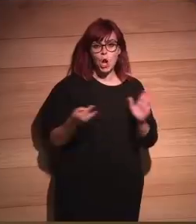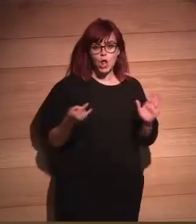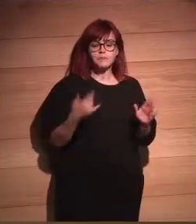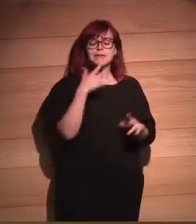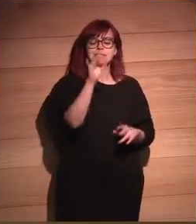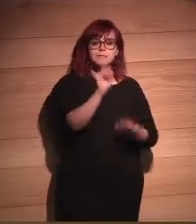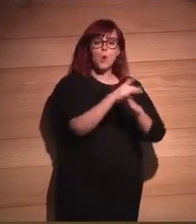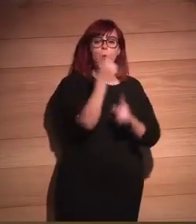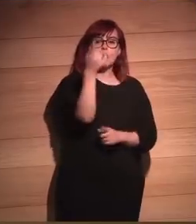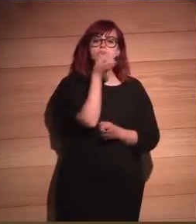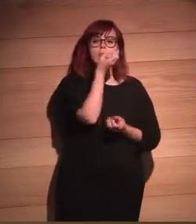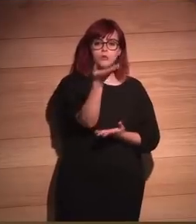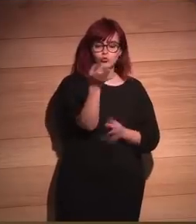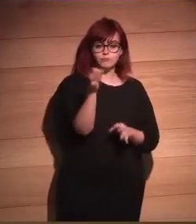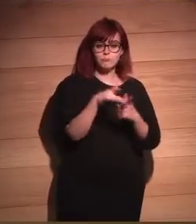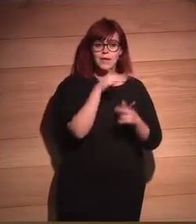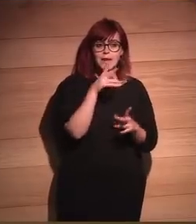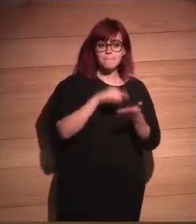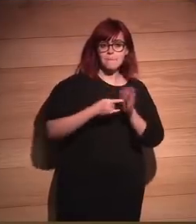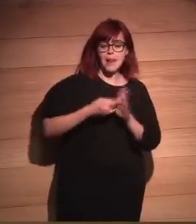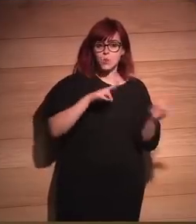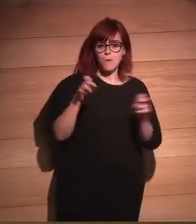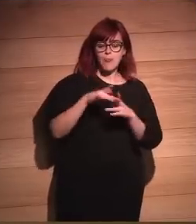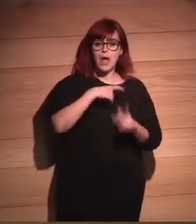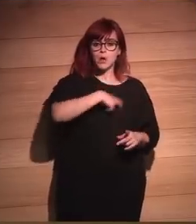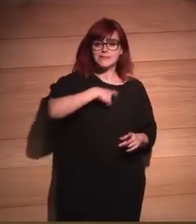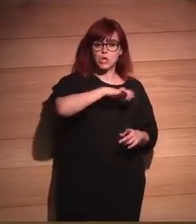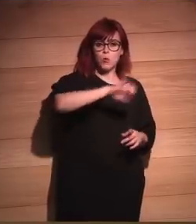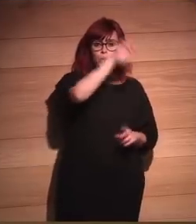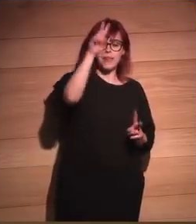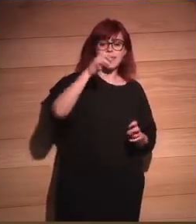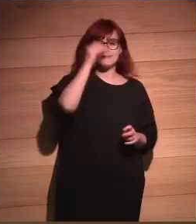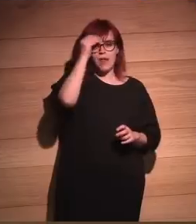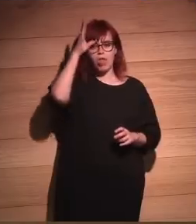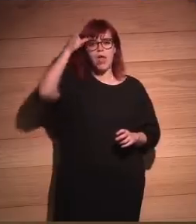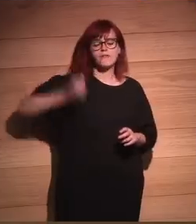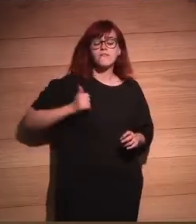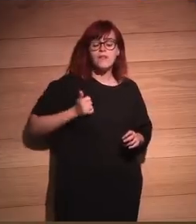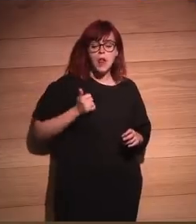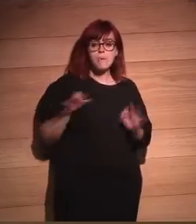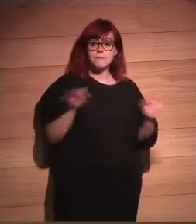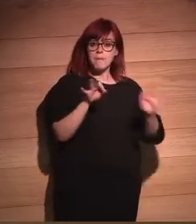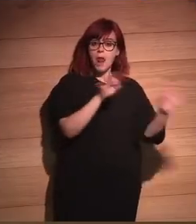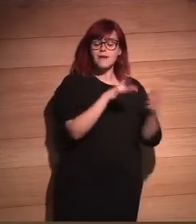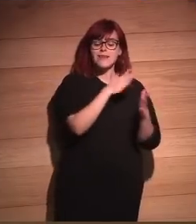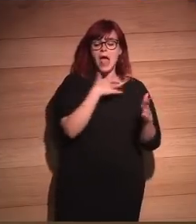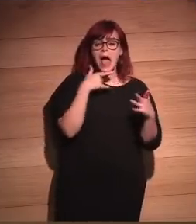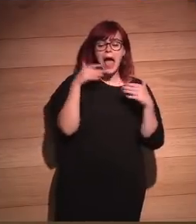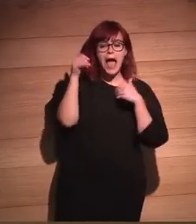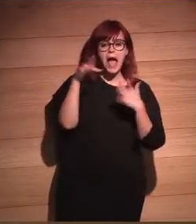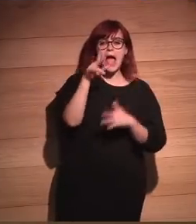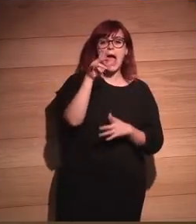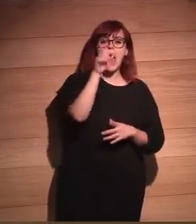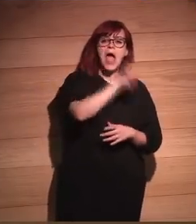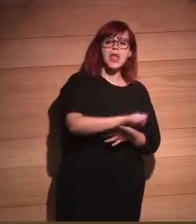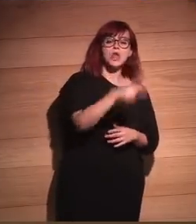dato. En el gran plan que está preparando la Comisión Europea sobre inteligencia artificial, quiere dedicar del año